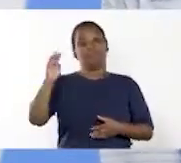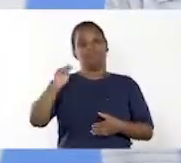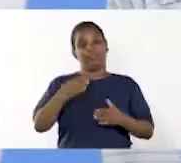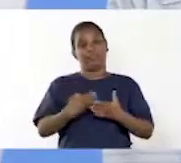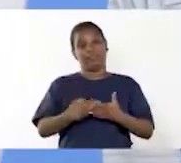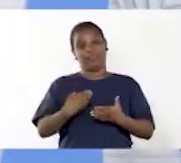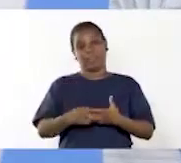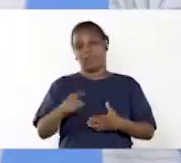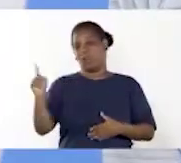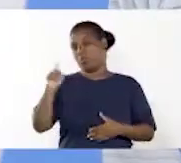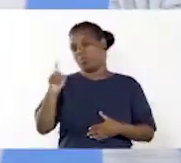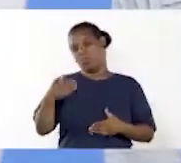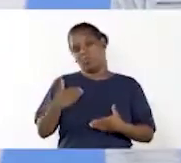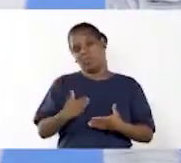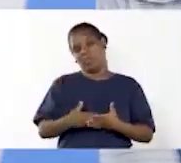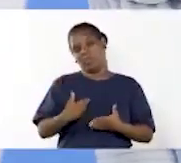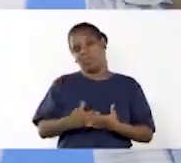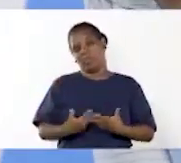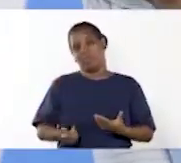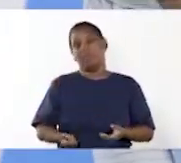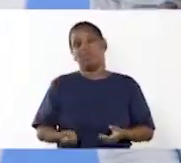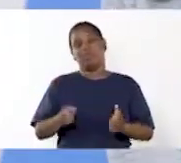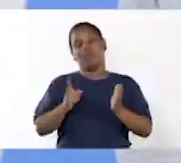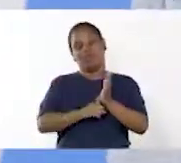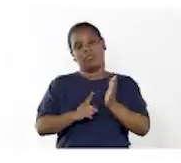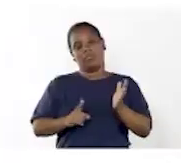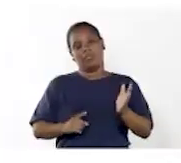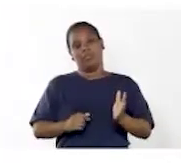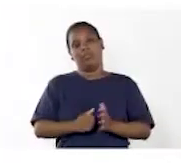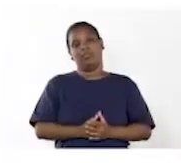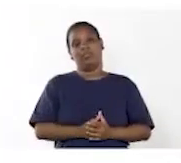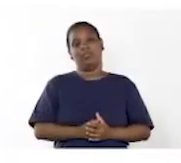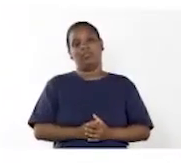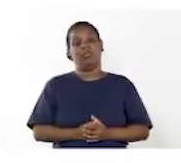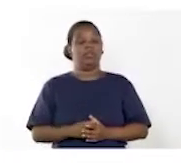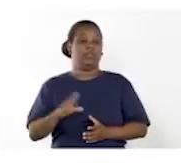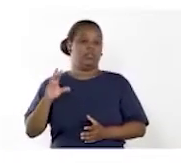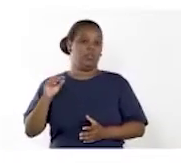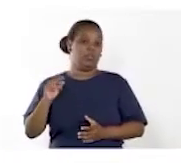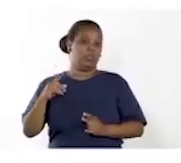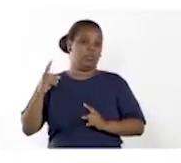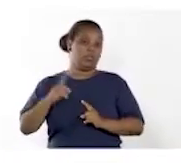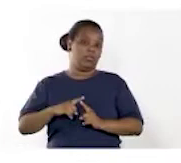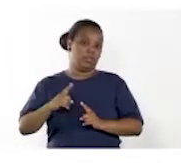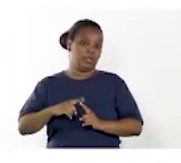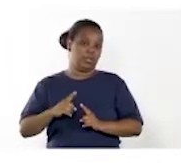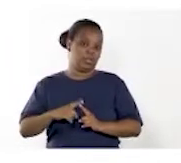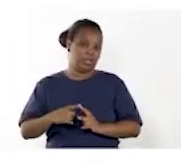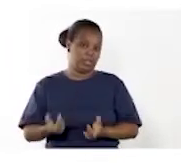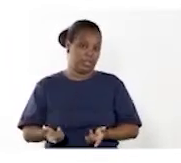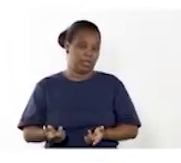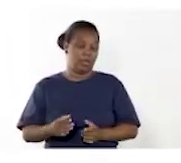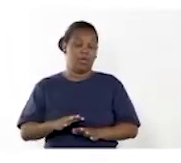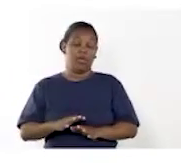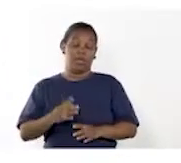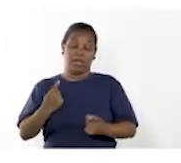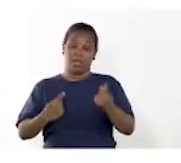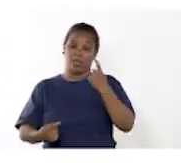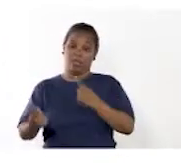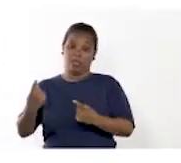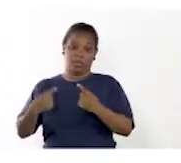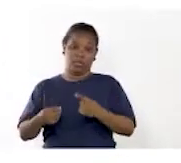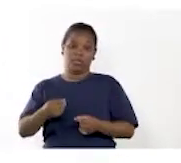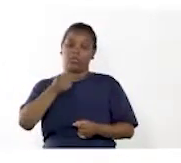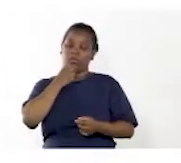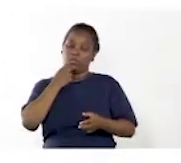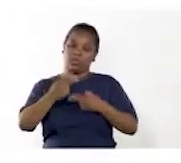metálicos, los no metálicos, los energéticos. Y ya estamos hablando de temas. Cada uno de estos elementos puede constituir un tema